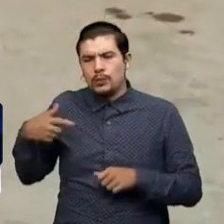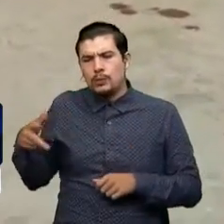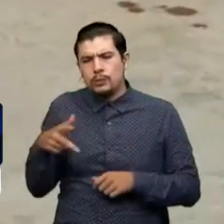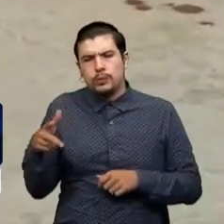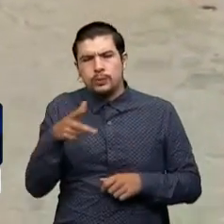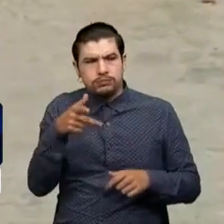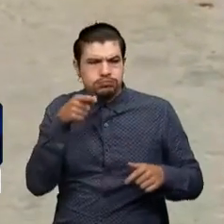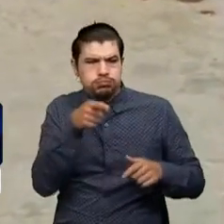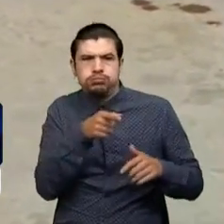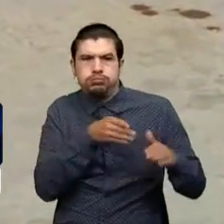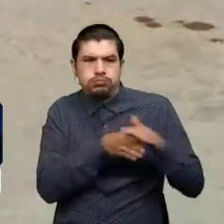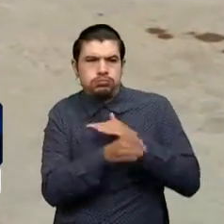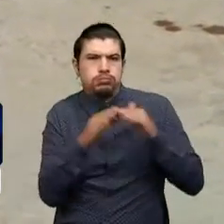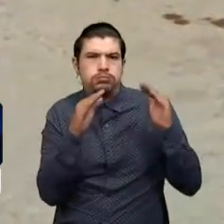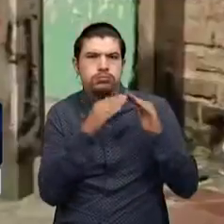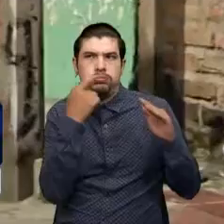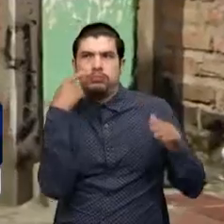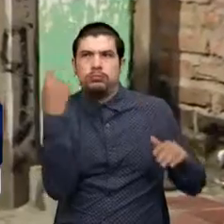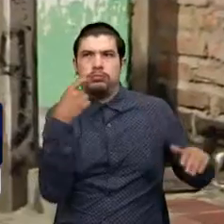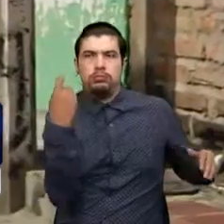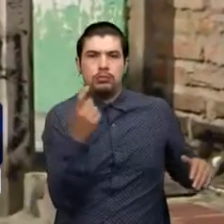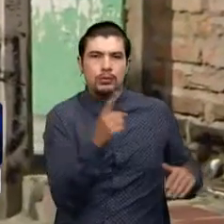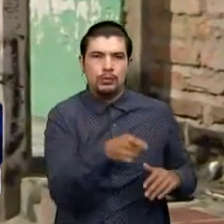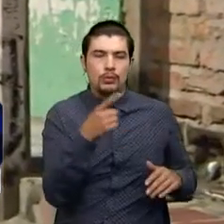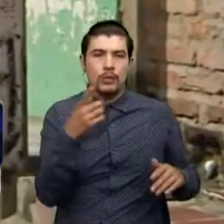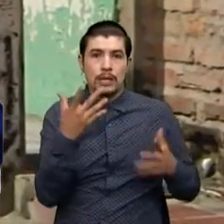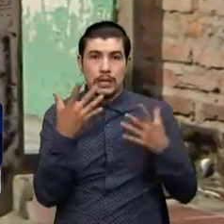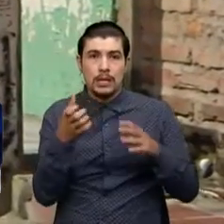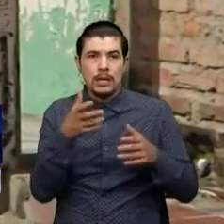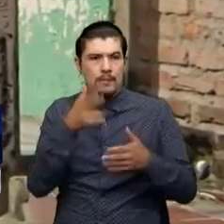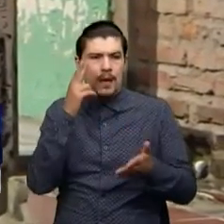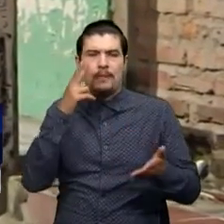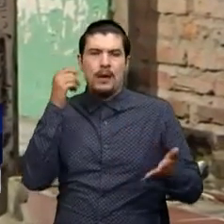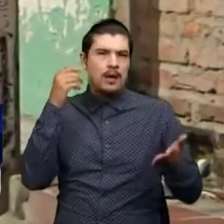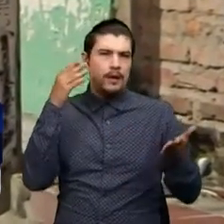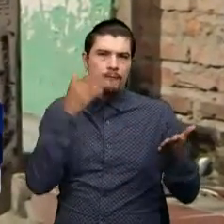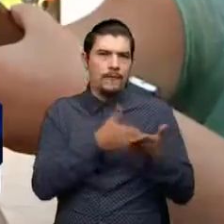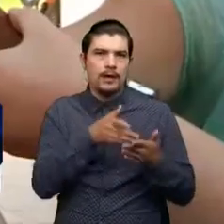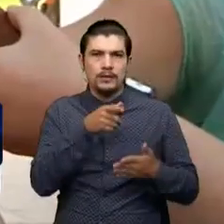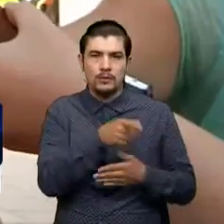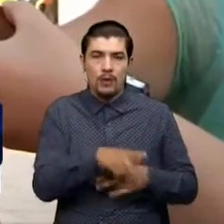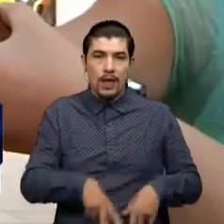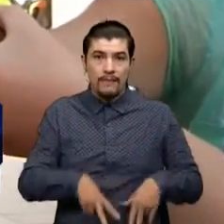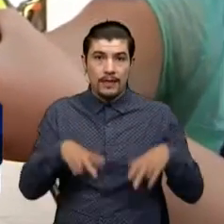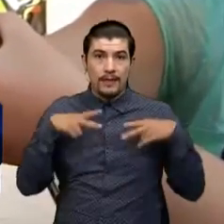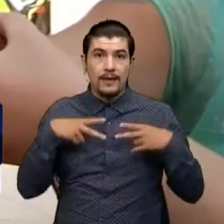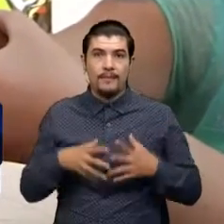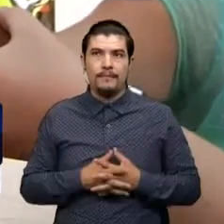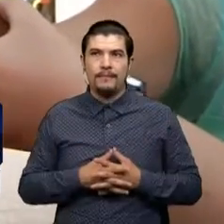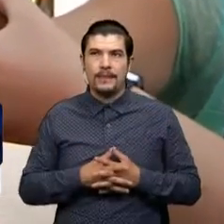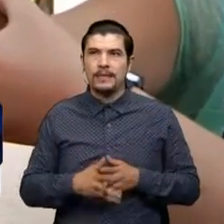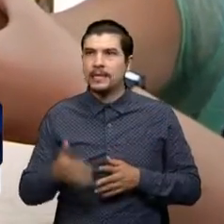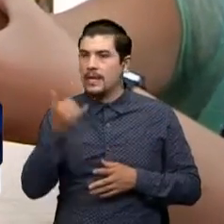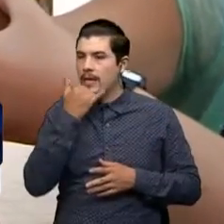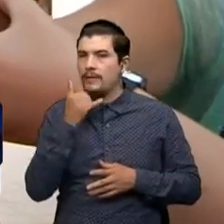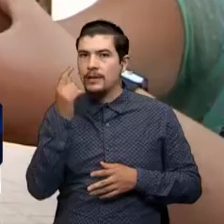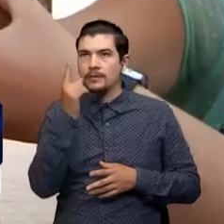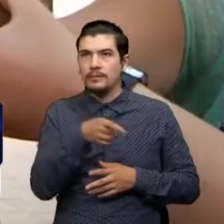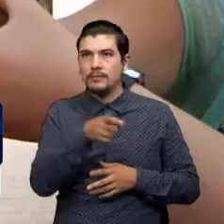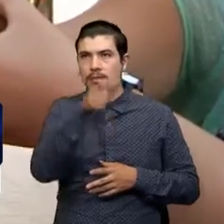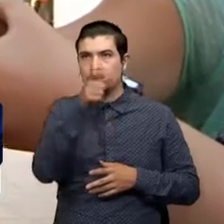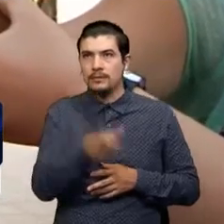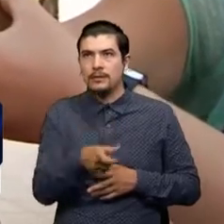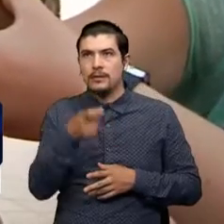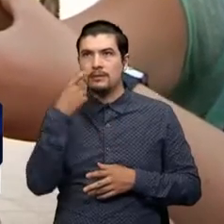persona con el ánimo de atentar en contra de ella. Se equivocaron de persona, ubicaron a una